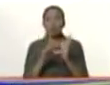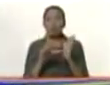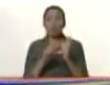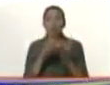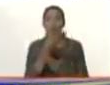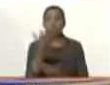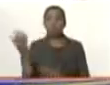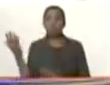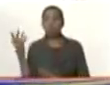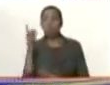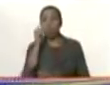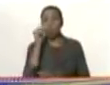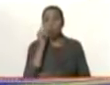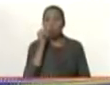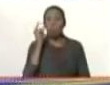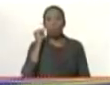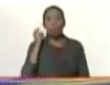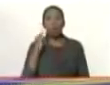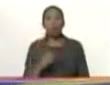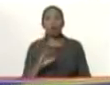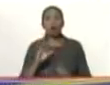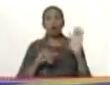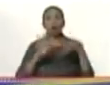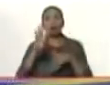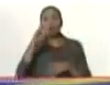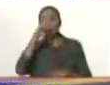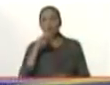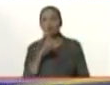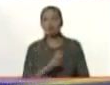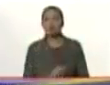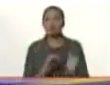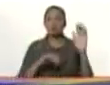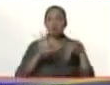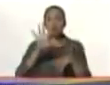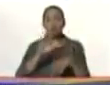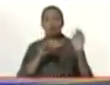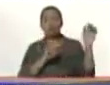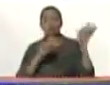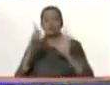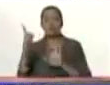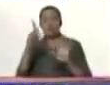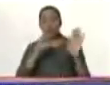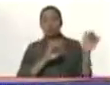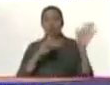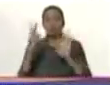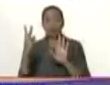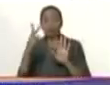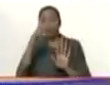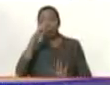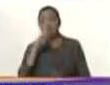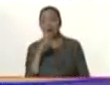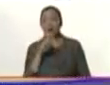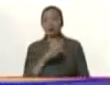miren, muchachos y muchachas de 14 años, 15, 16, 17,